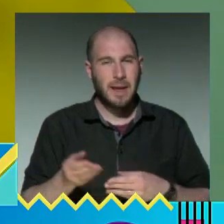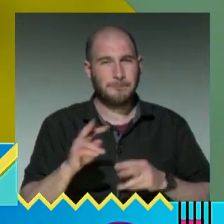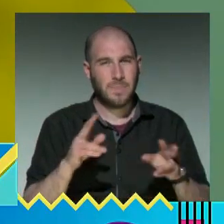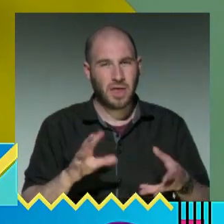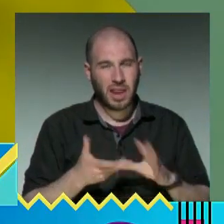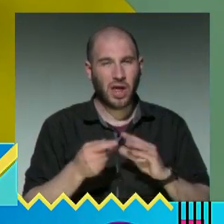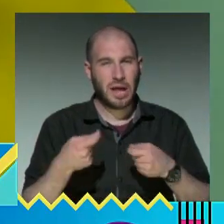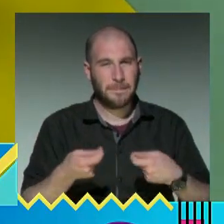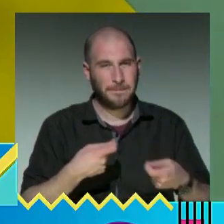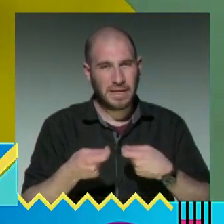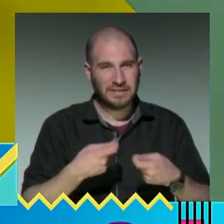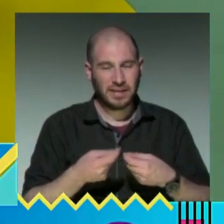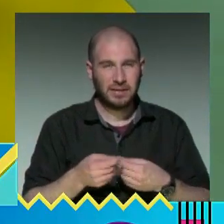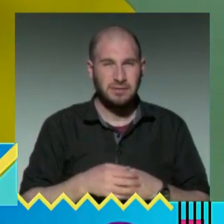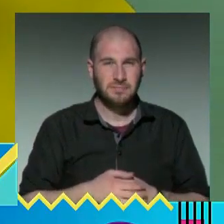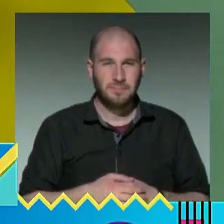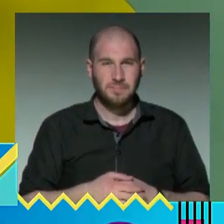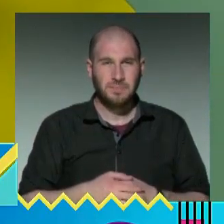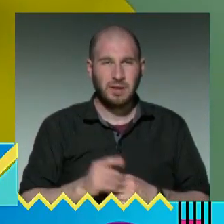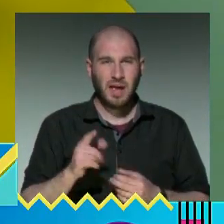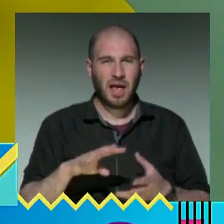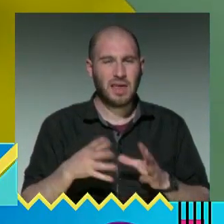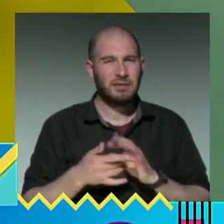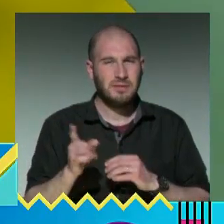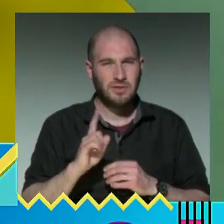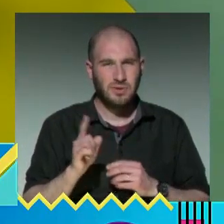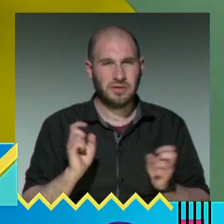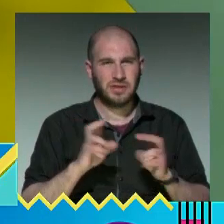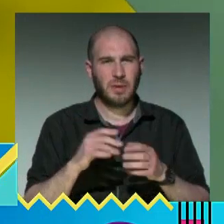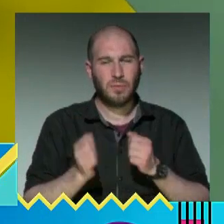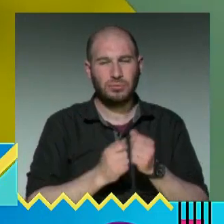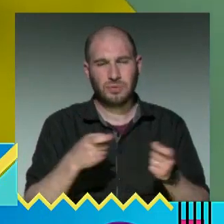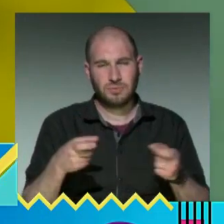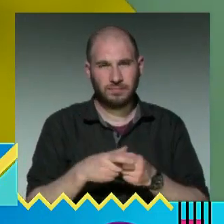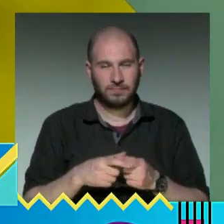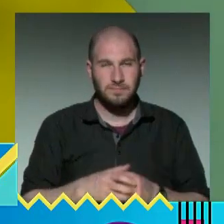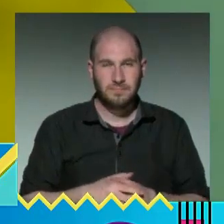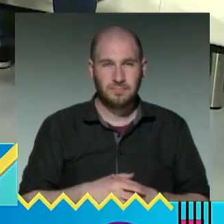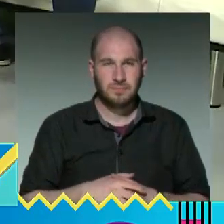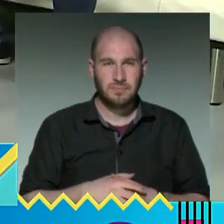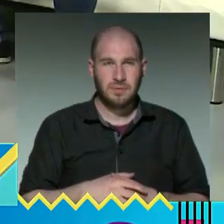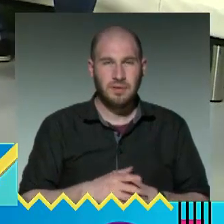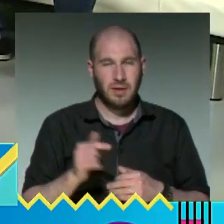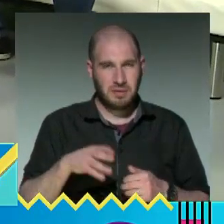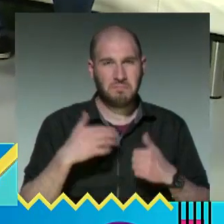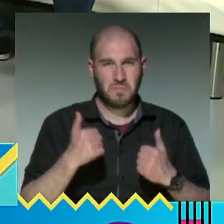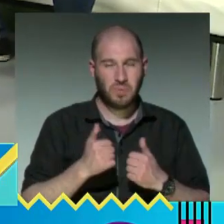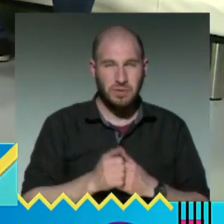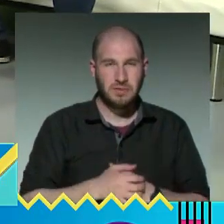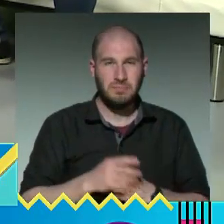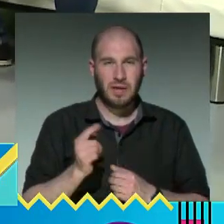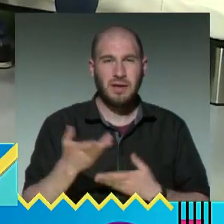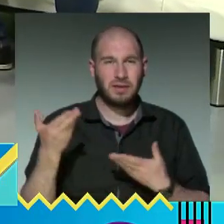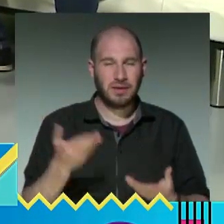empresarial no lo hace tan adecuado a lo que es un pequeño productor. Bien. Bueno, está bueno también ahí haberle dado